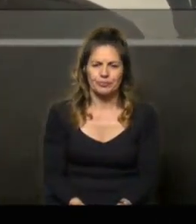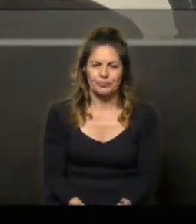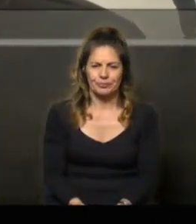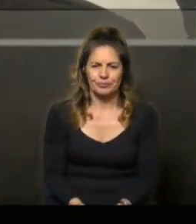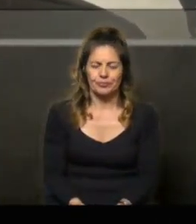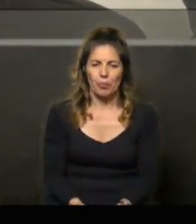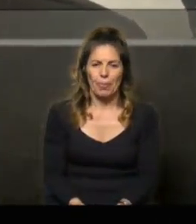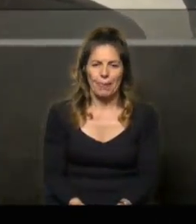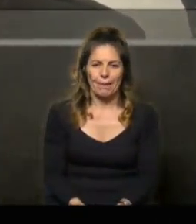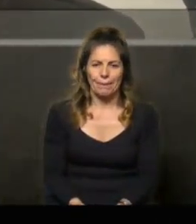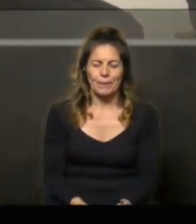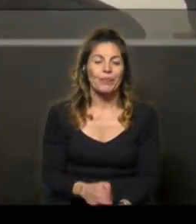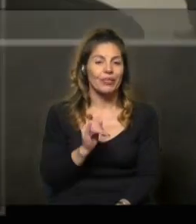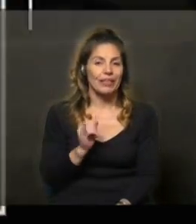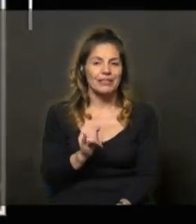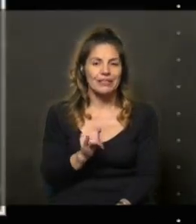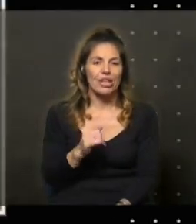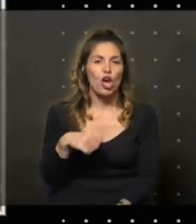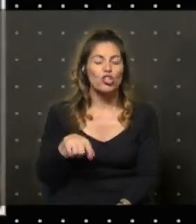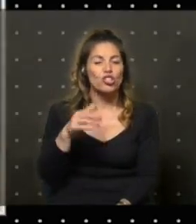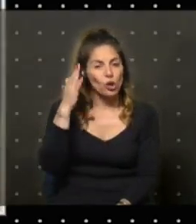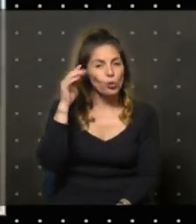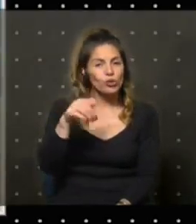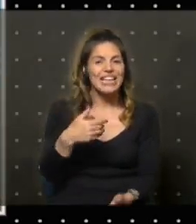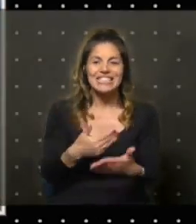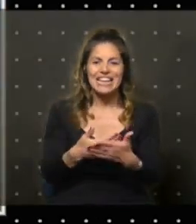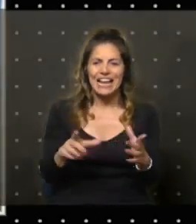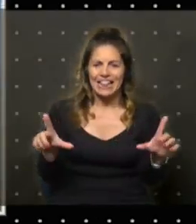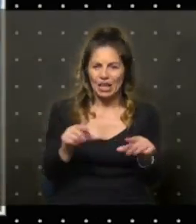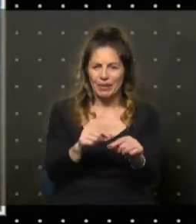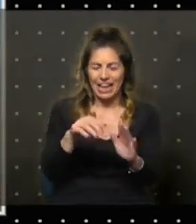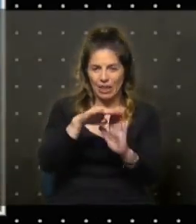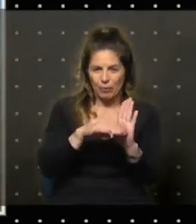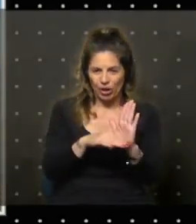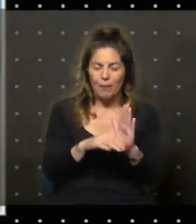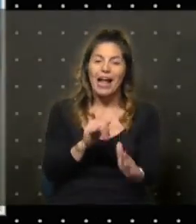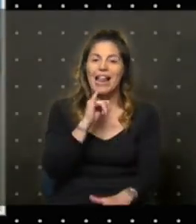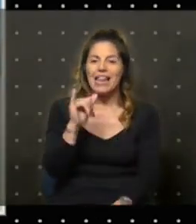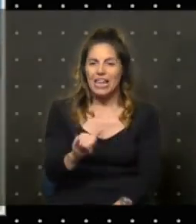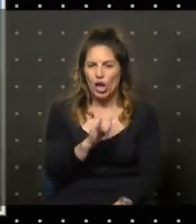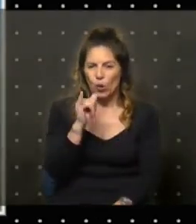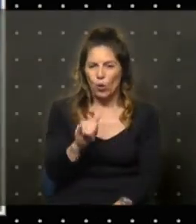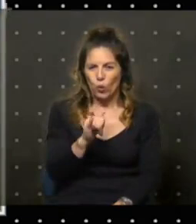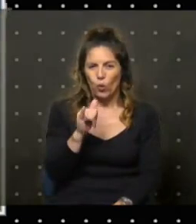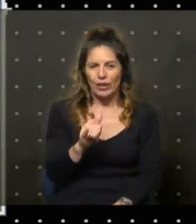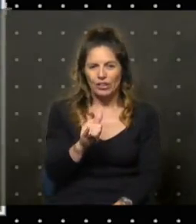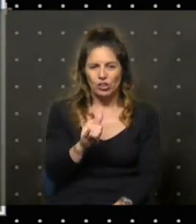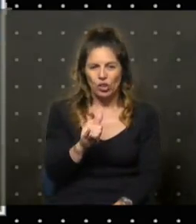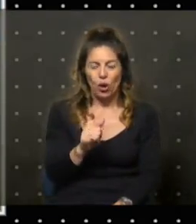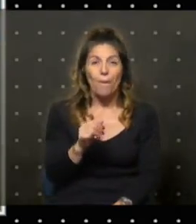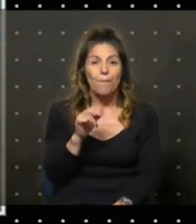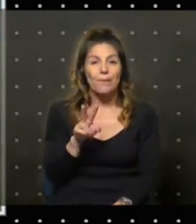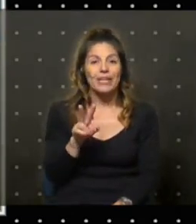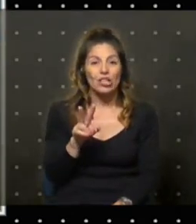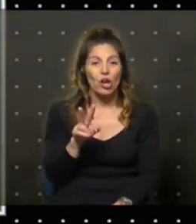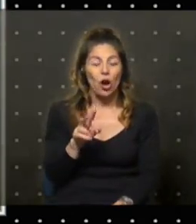escuchamos bueno Aquí yo s que ustedes están cerca del cierre del programa les cuento les quería comentar un poquito porque miro para arriba